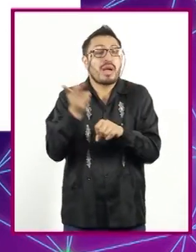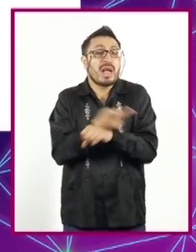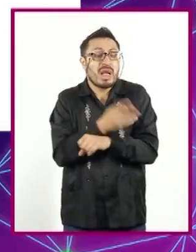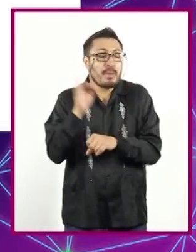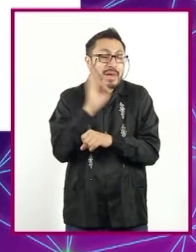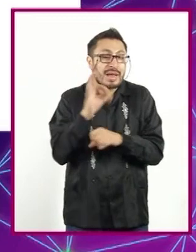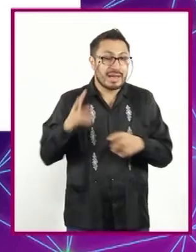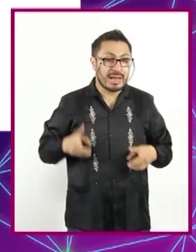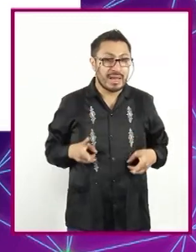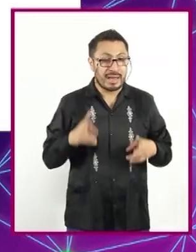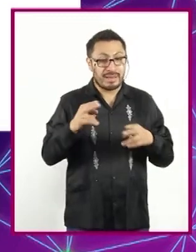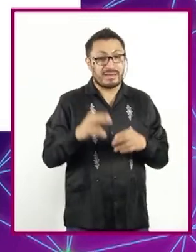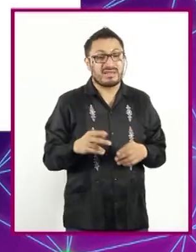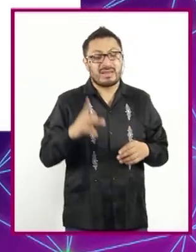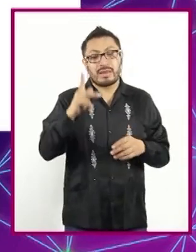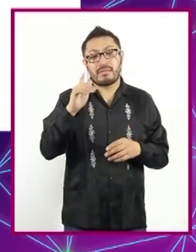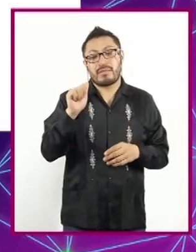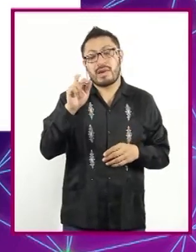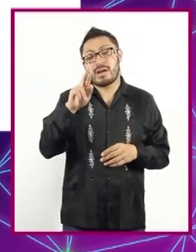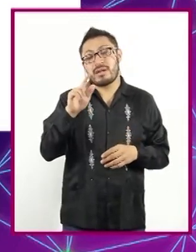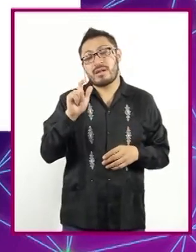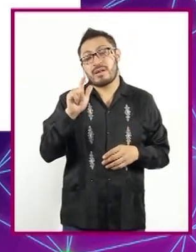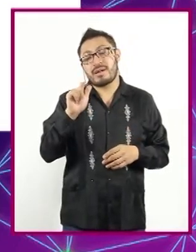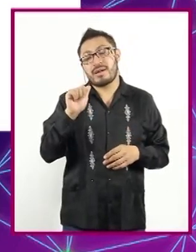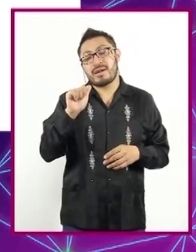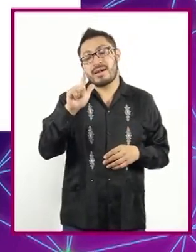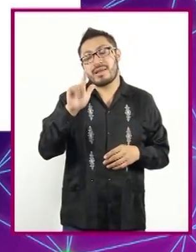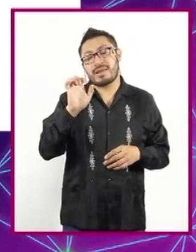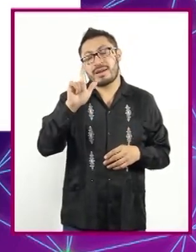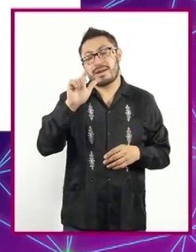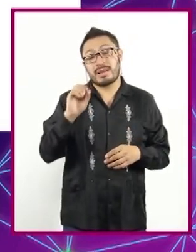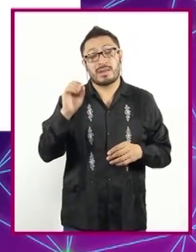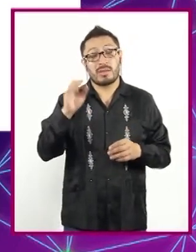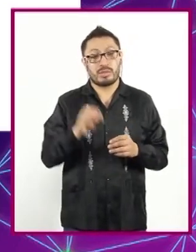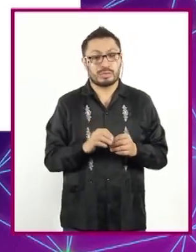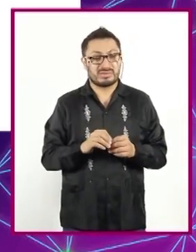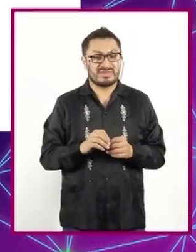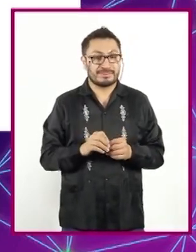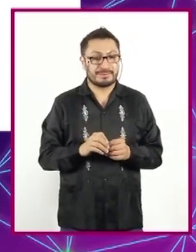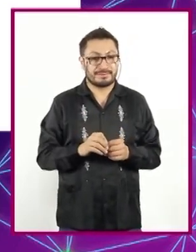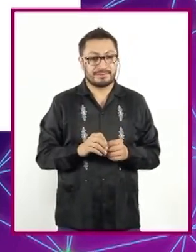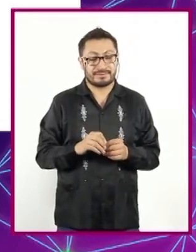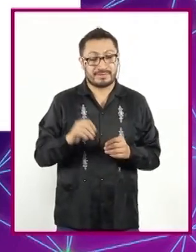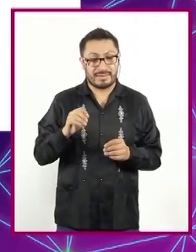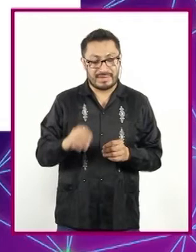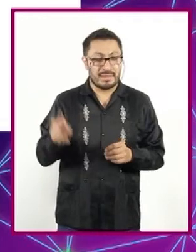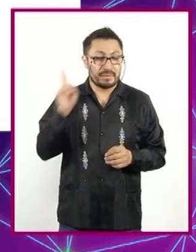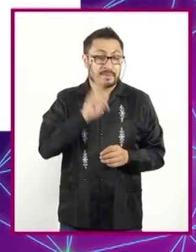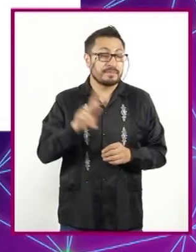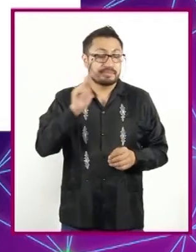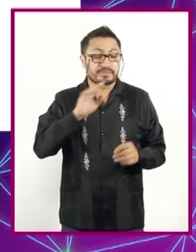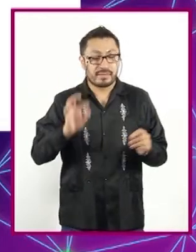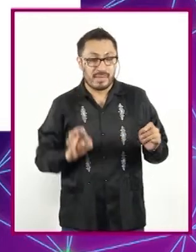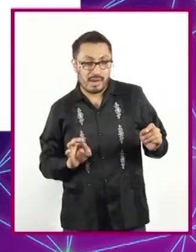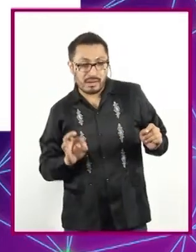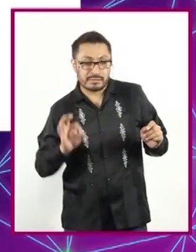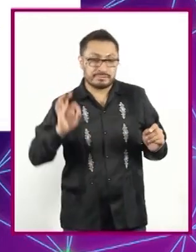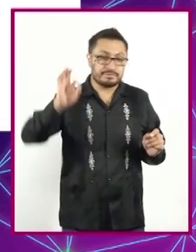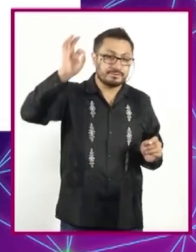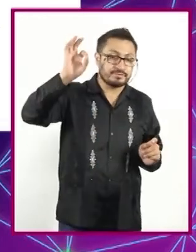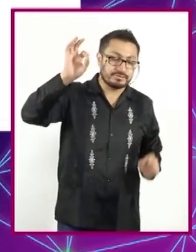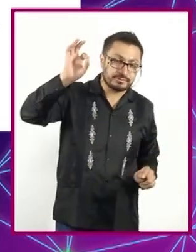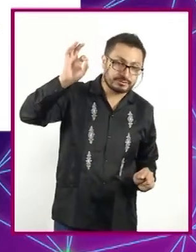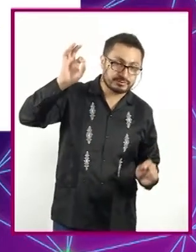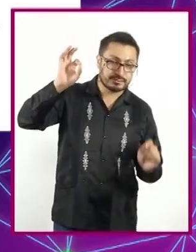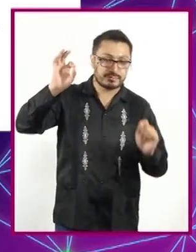corta el paralelo con mayor distancia de la base? Para comprobarlo, se mueven los puntos de referencia y se ajusta el